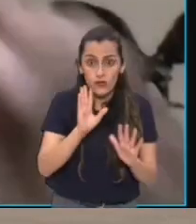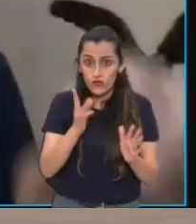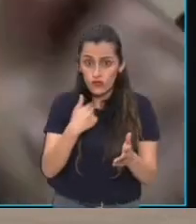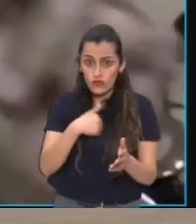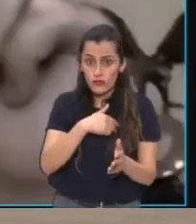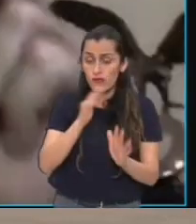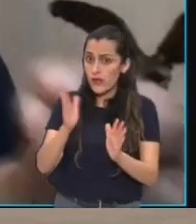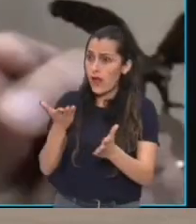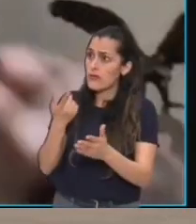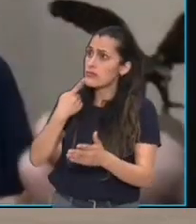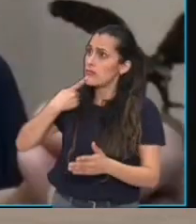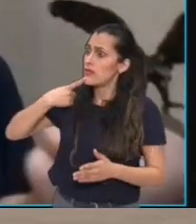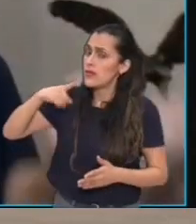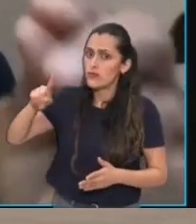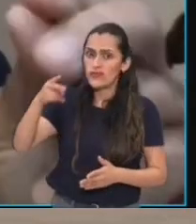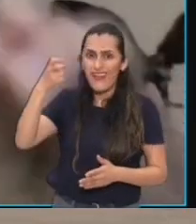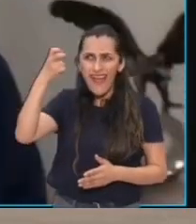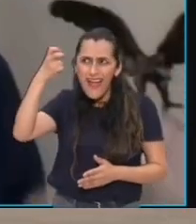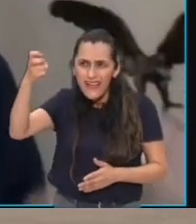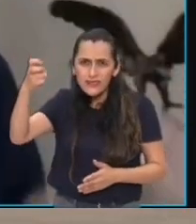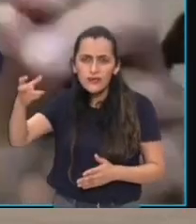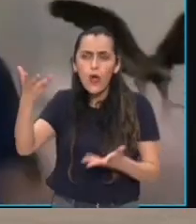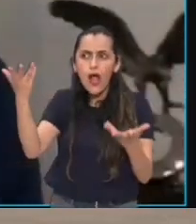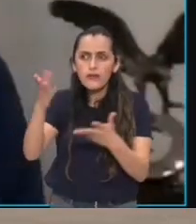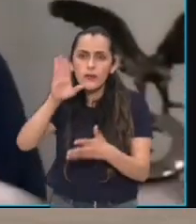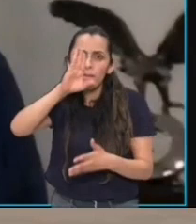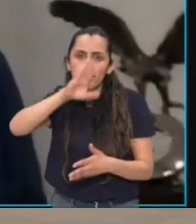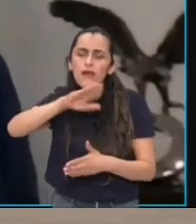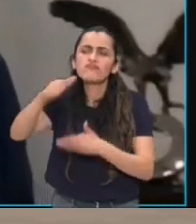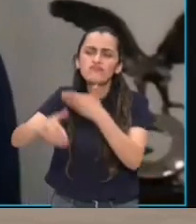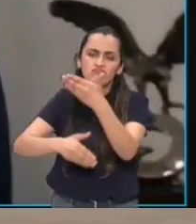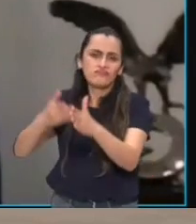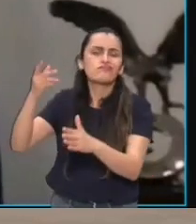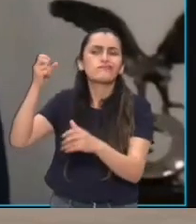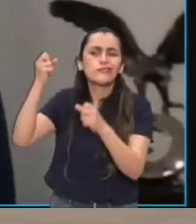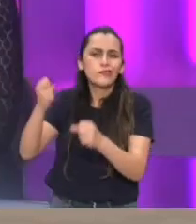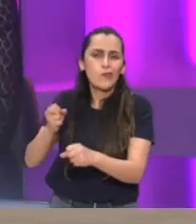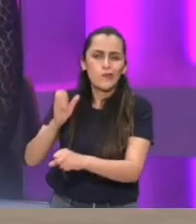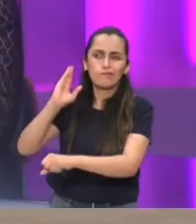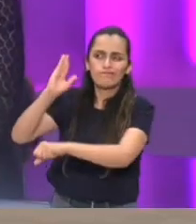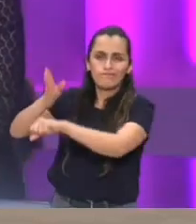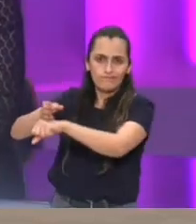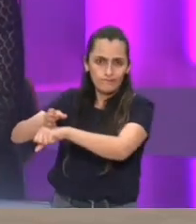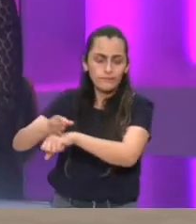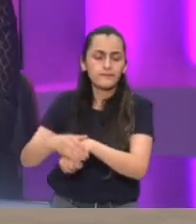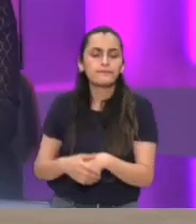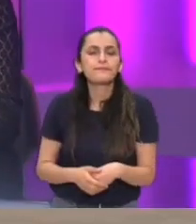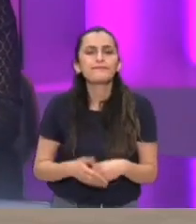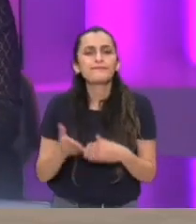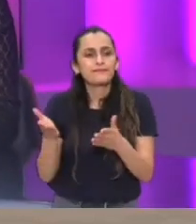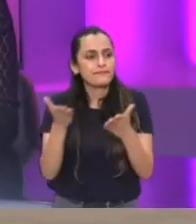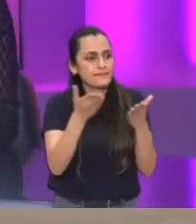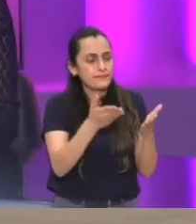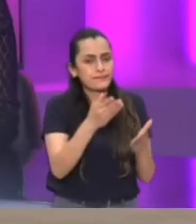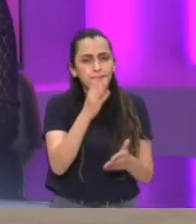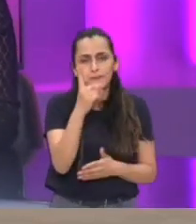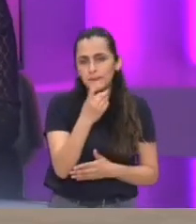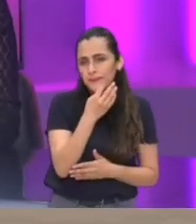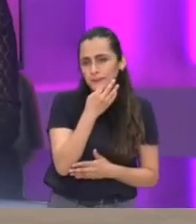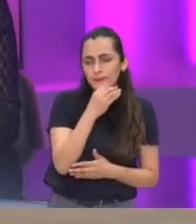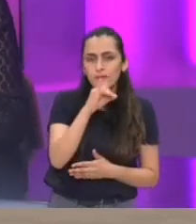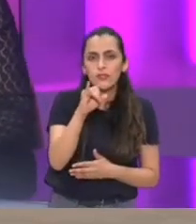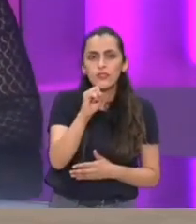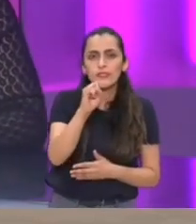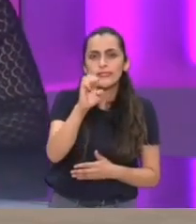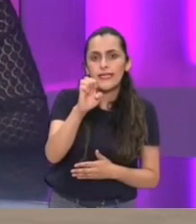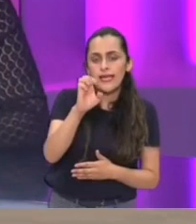y en el futuro su negligencia criminal tendrá consecuencias. Tiene la palabra hasta por un minuto José Enrique Doher del PRI, por